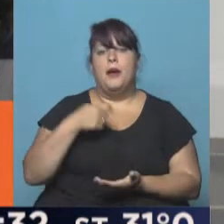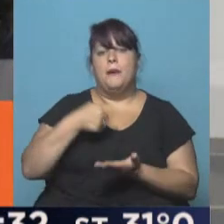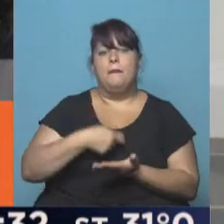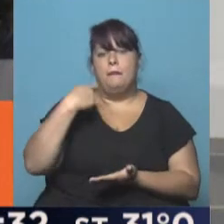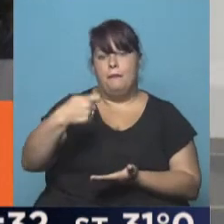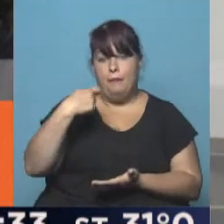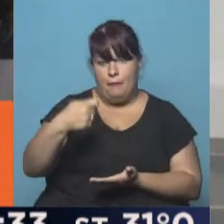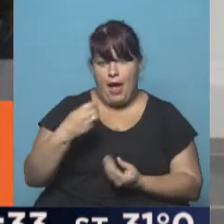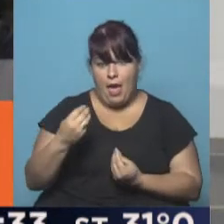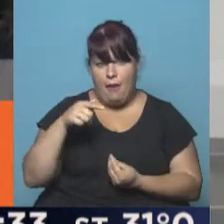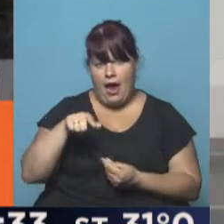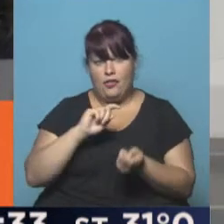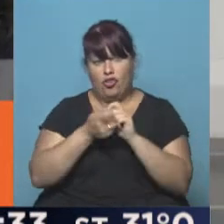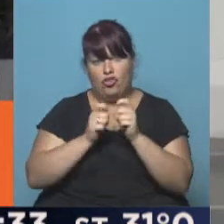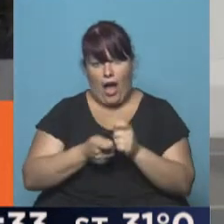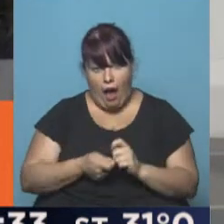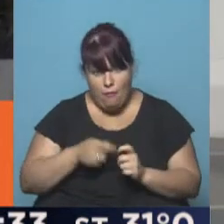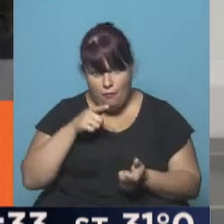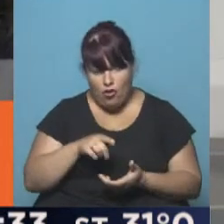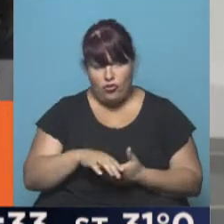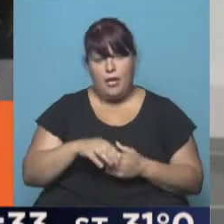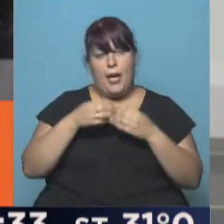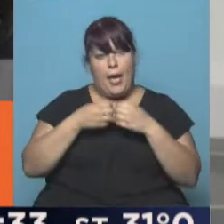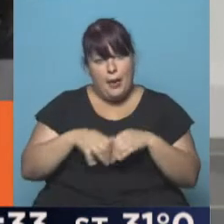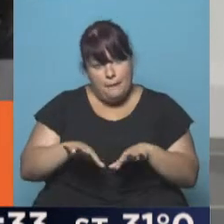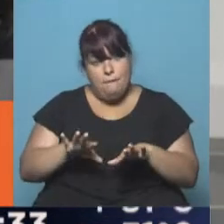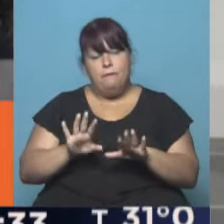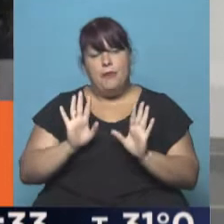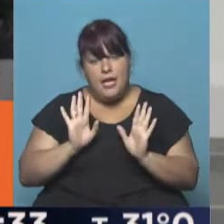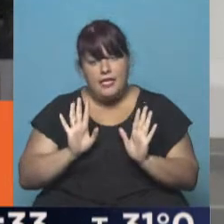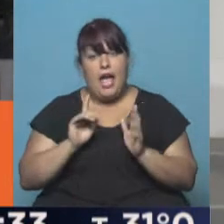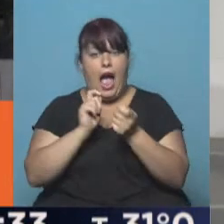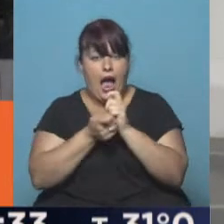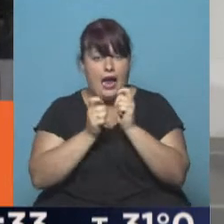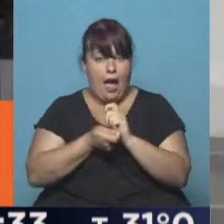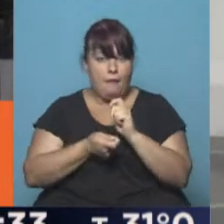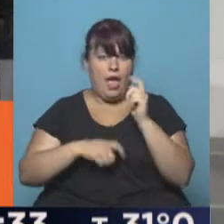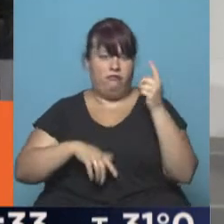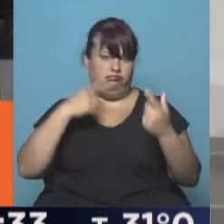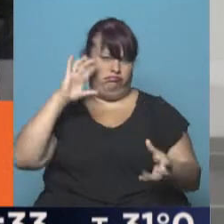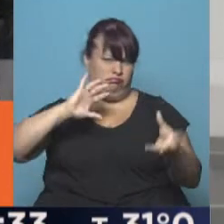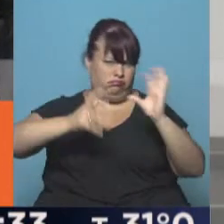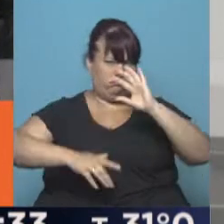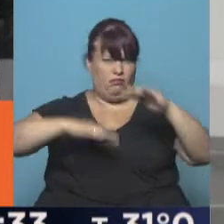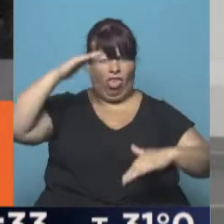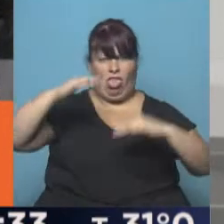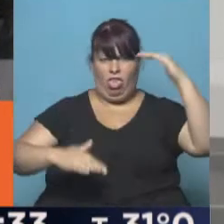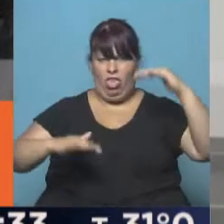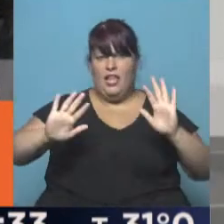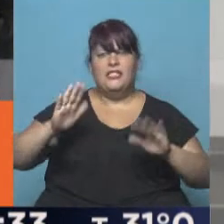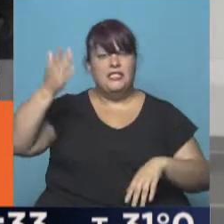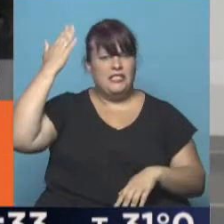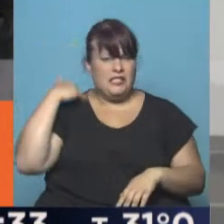financiamiento precisamente de estas reformas que empiezan a corregir las enormes distorsiones y inequidades que se